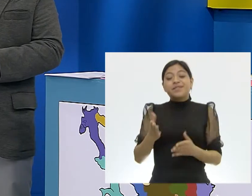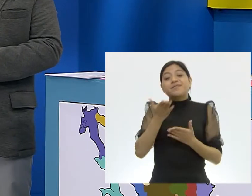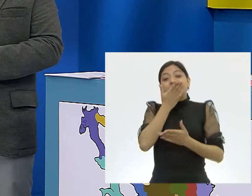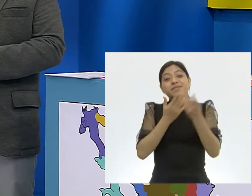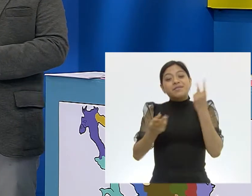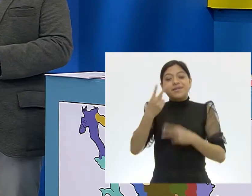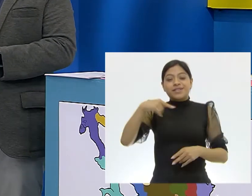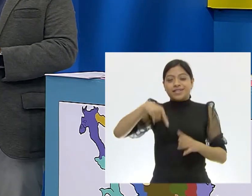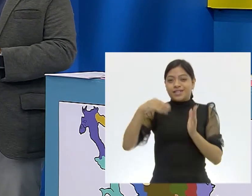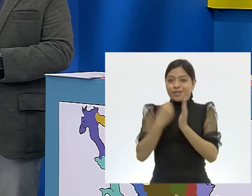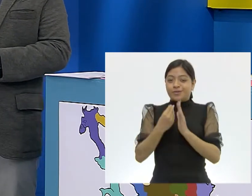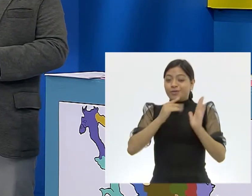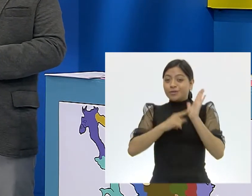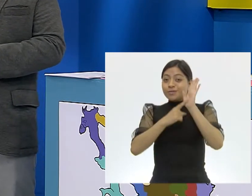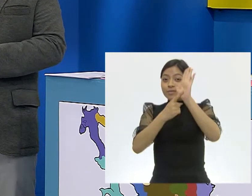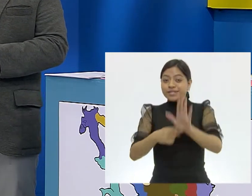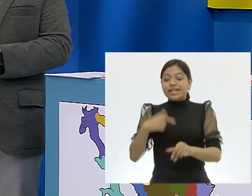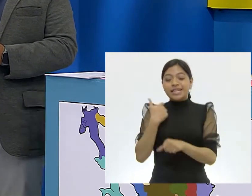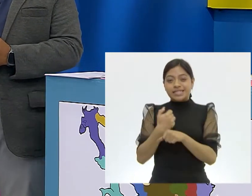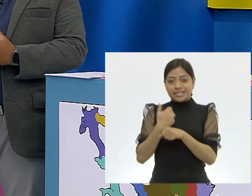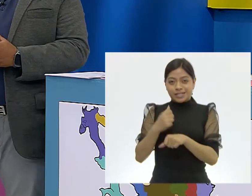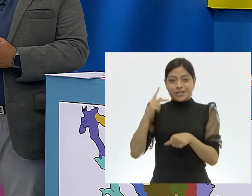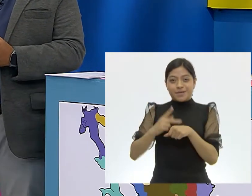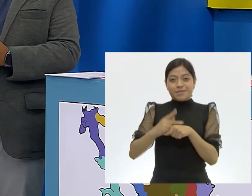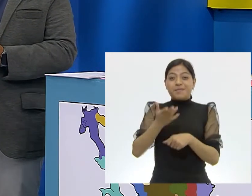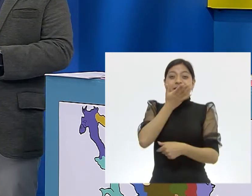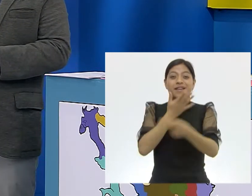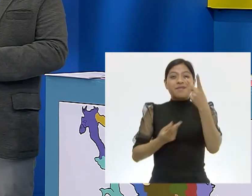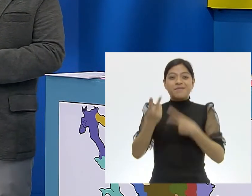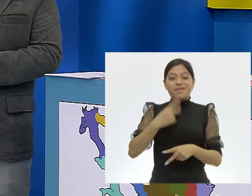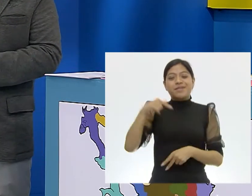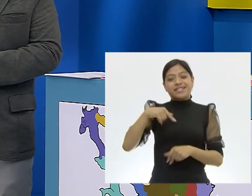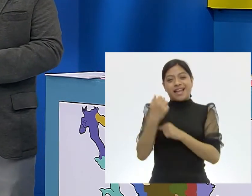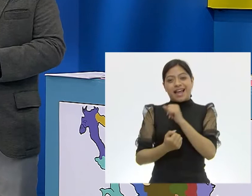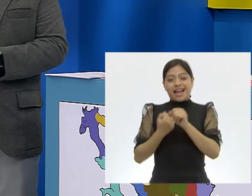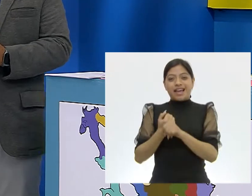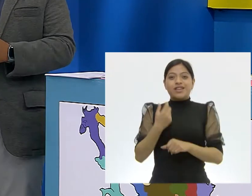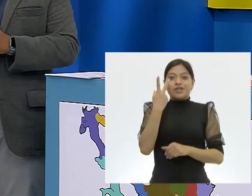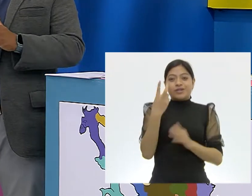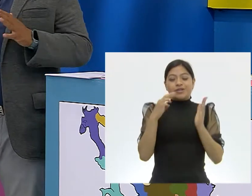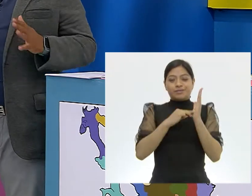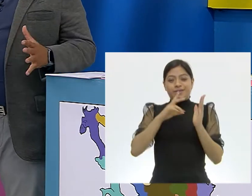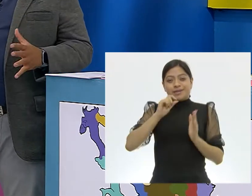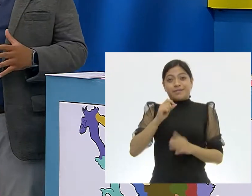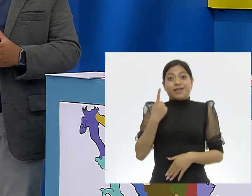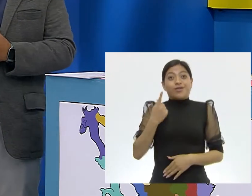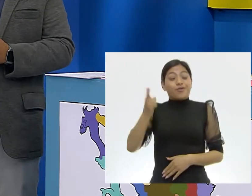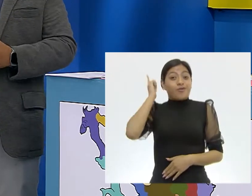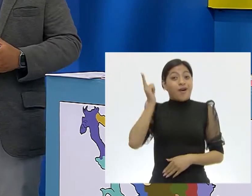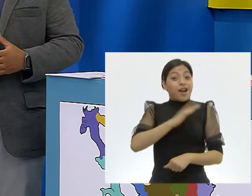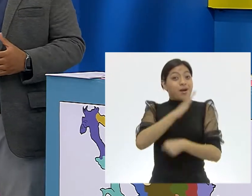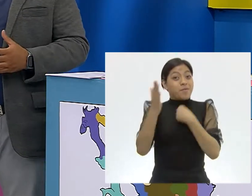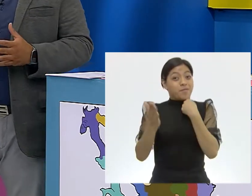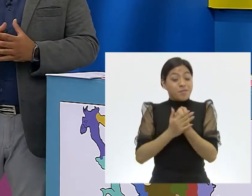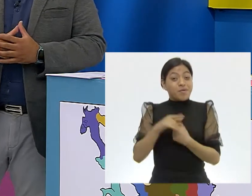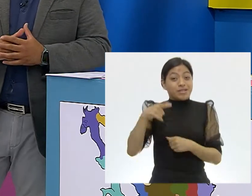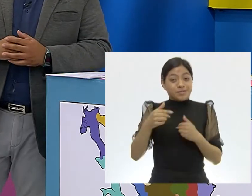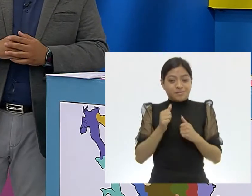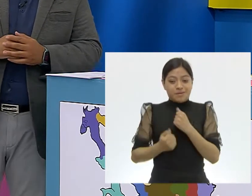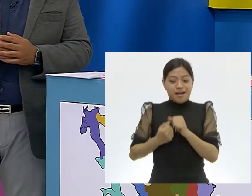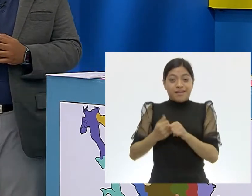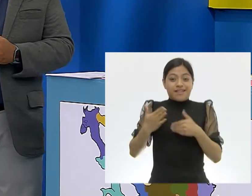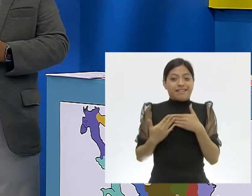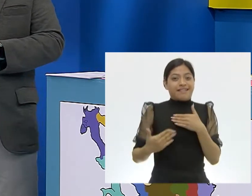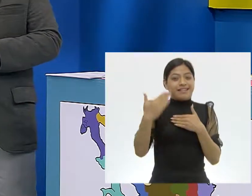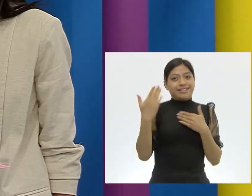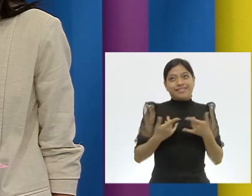clase de sexto grado y bienvenidos a este 2021. Esperamos que este año esté lleno de esperanzas y de muchas